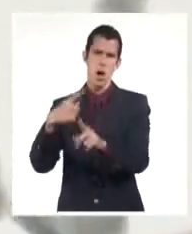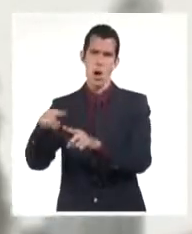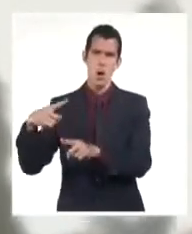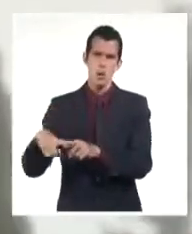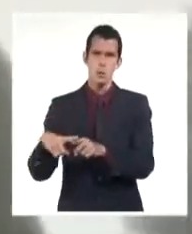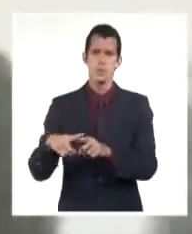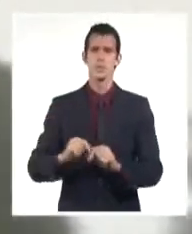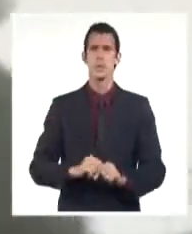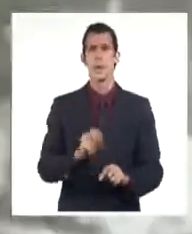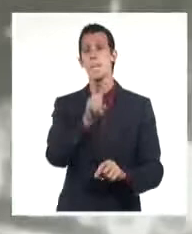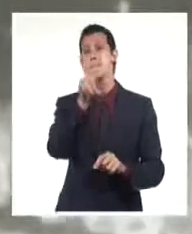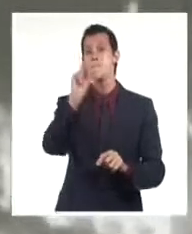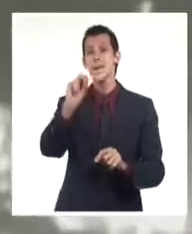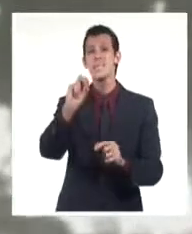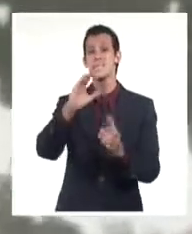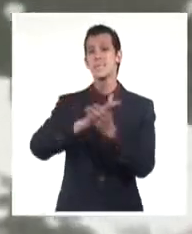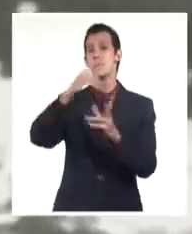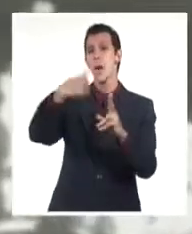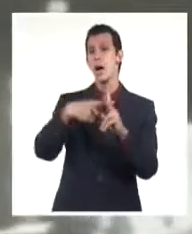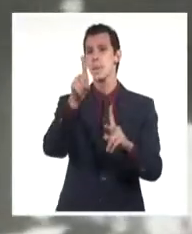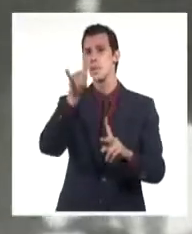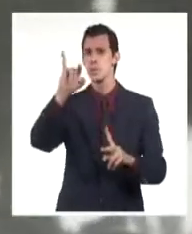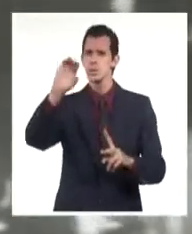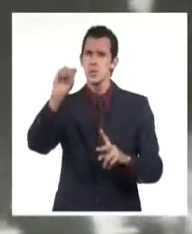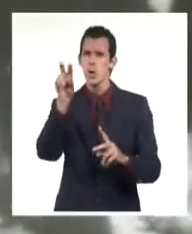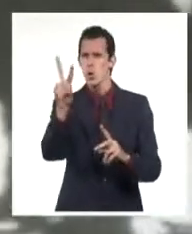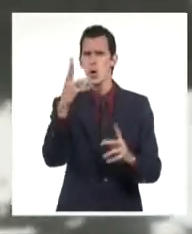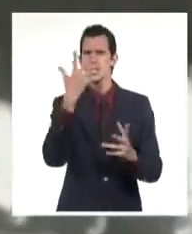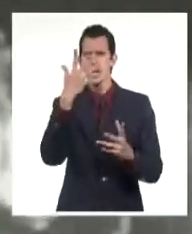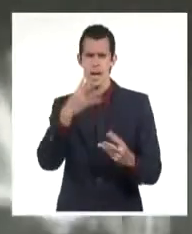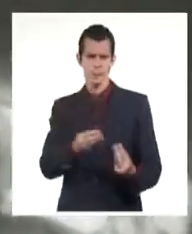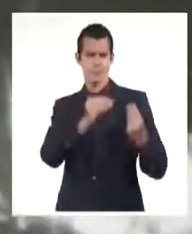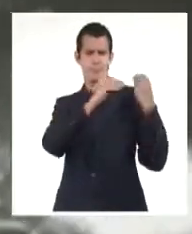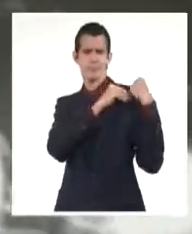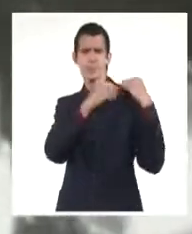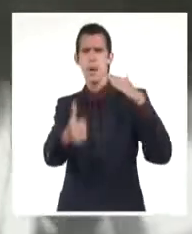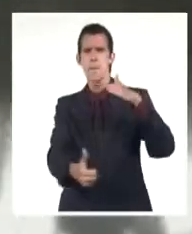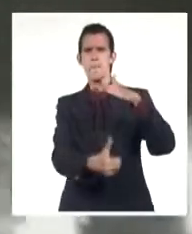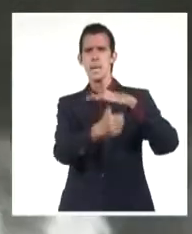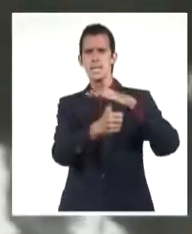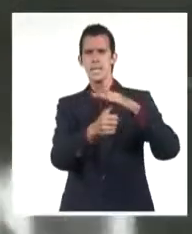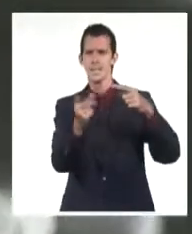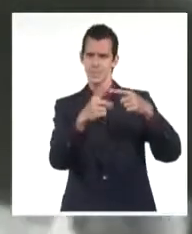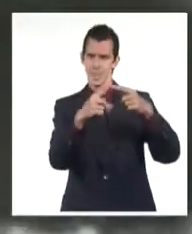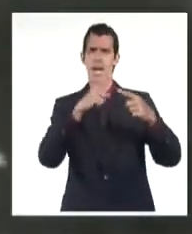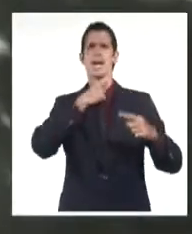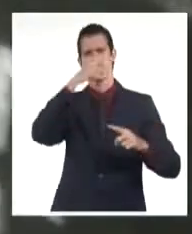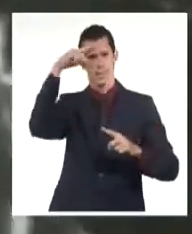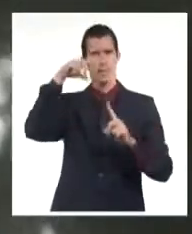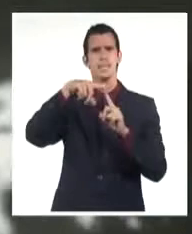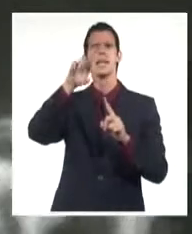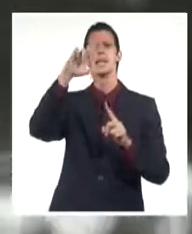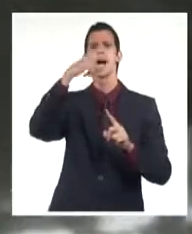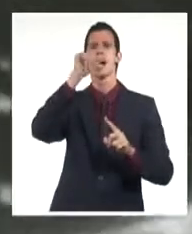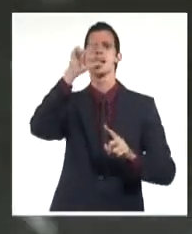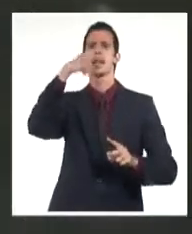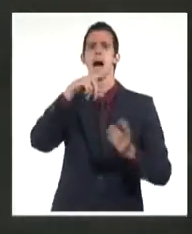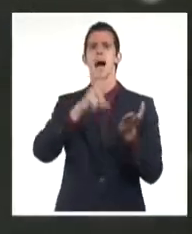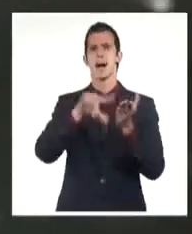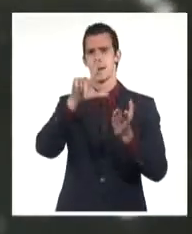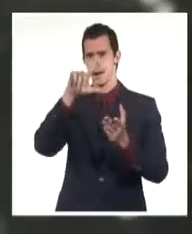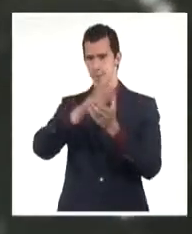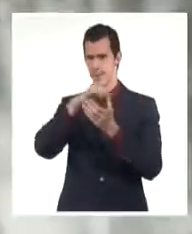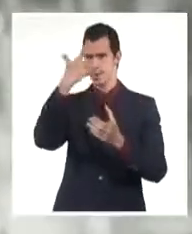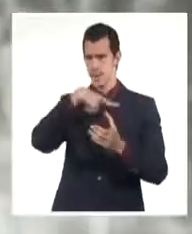don Tomás Estrada Palma, el primer presidente de la República de Cuba. Ese día miles de personas se aglomeraron